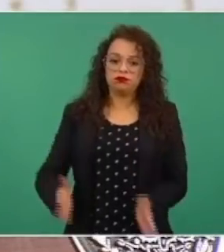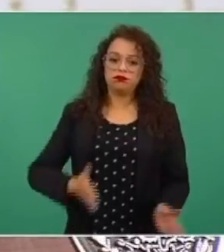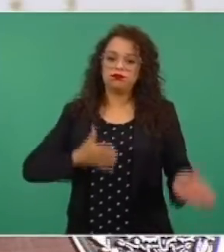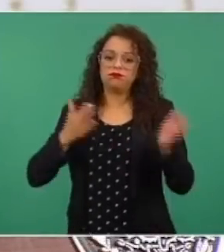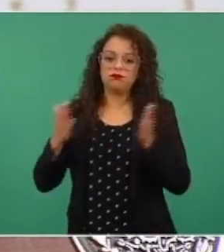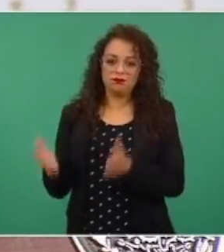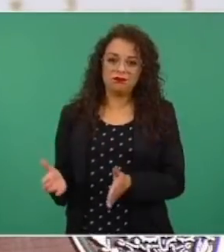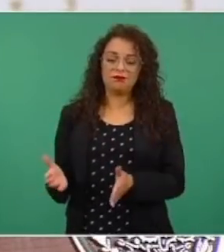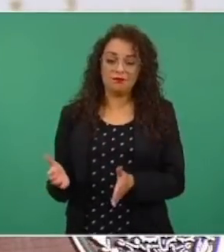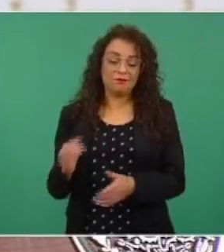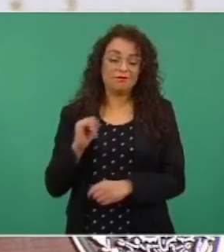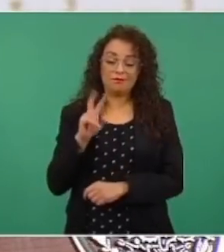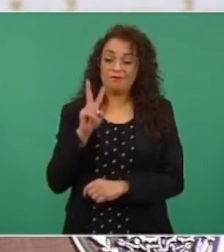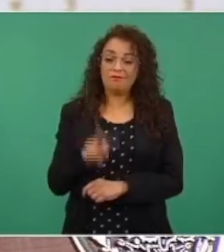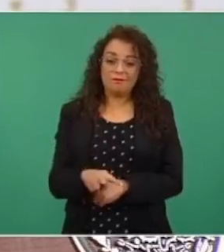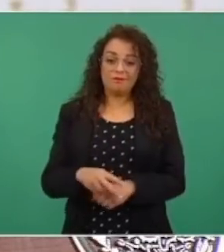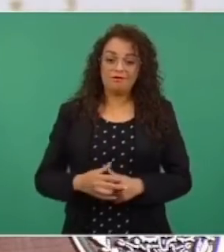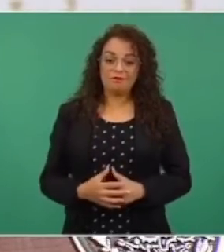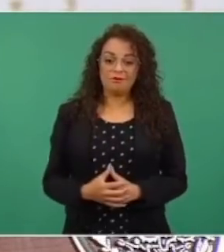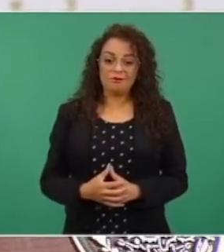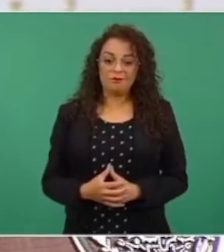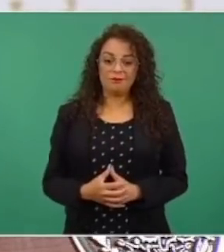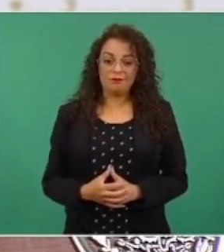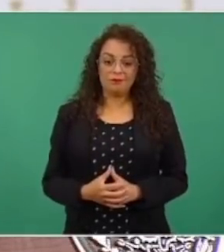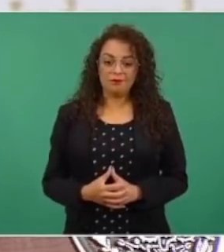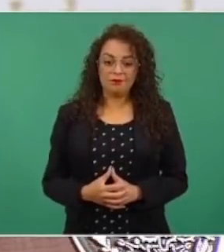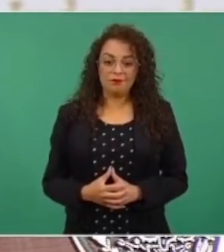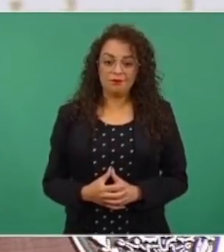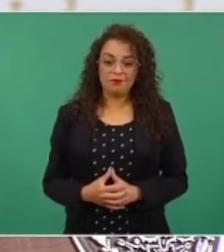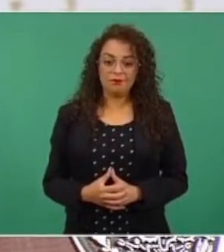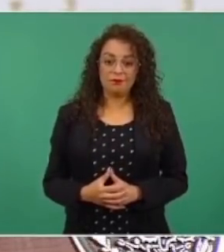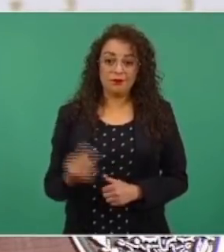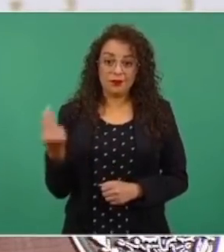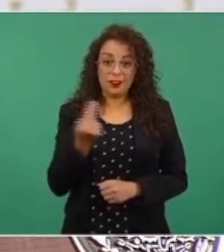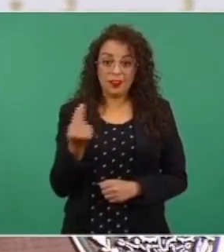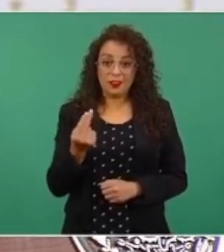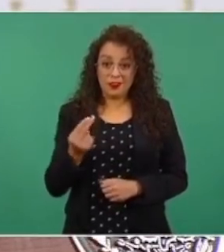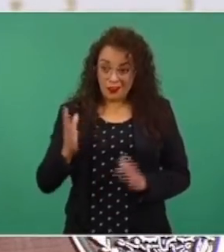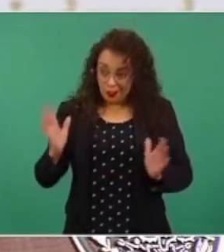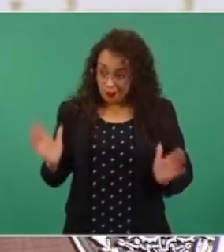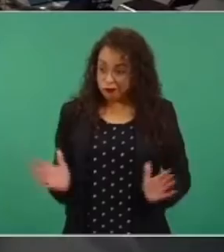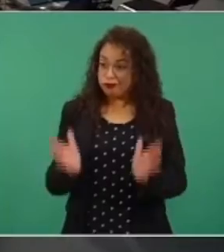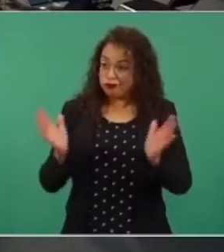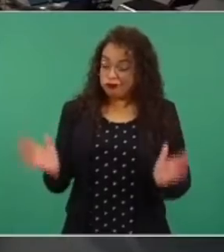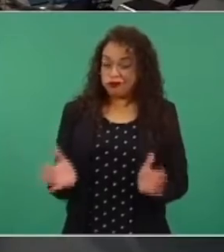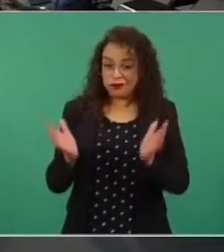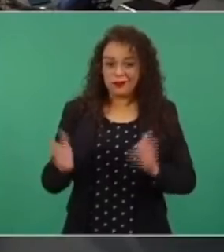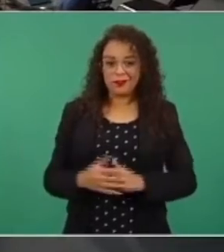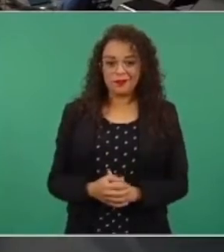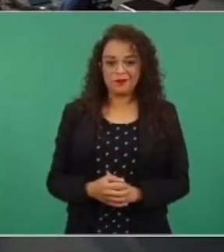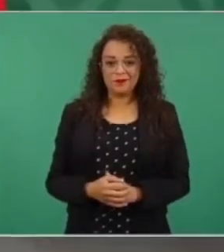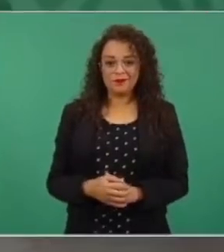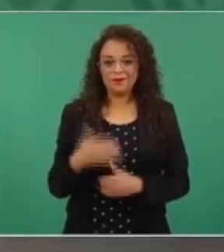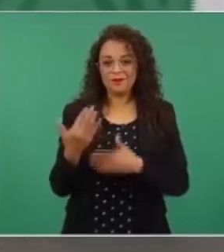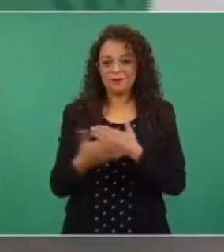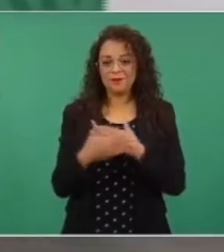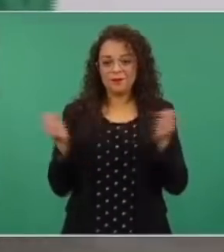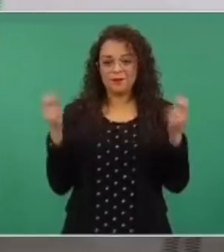reumáticos que hay que estar empujando. Bueno, nos vemos.